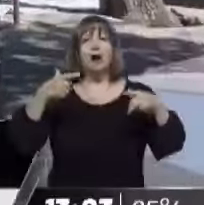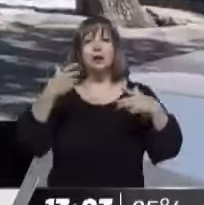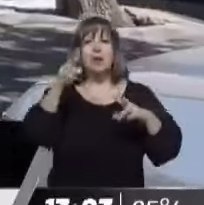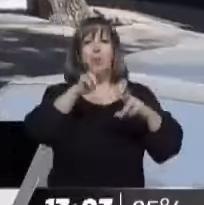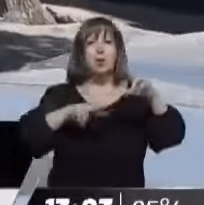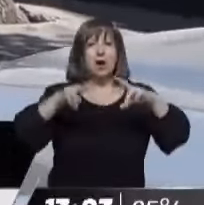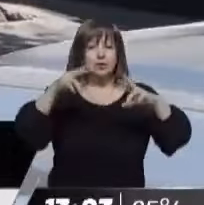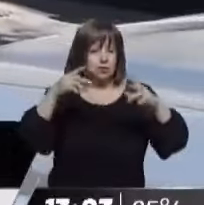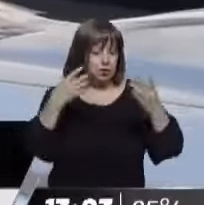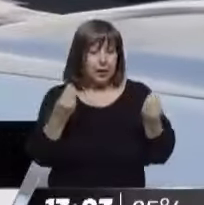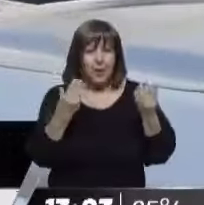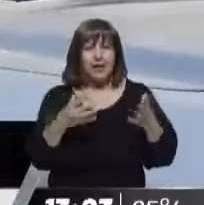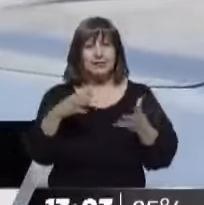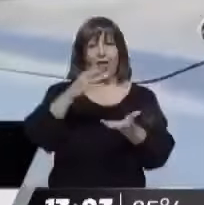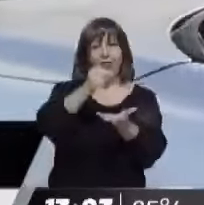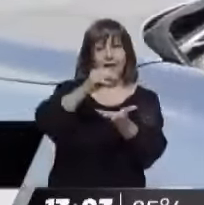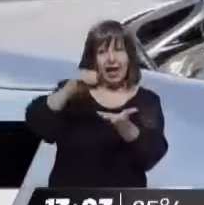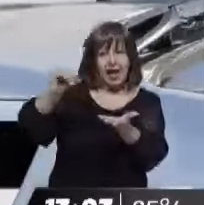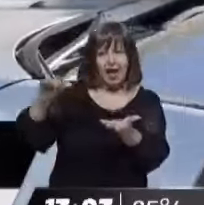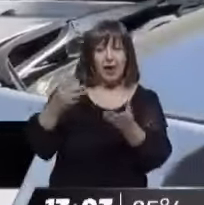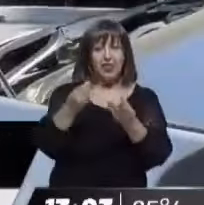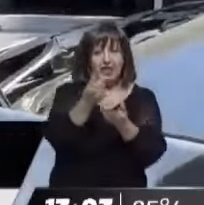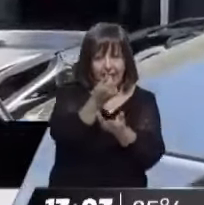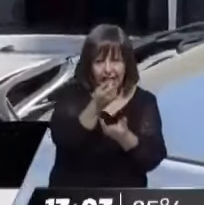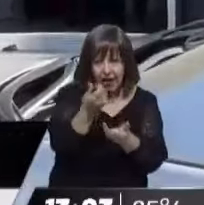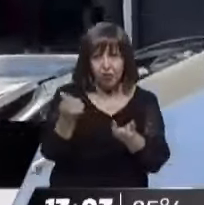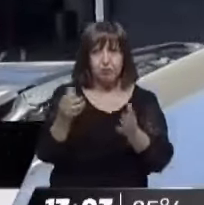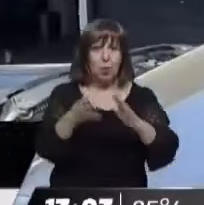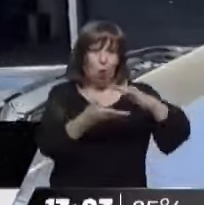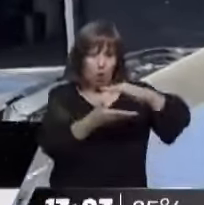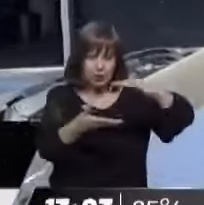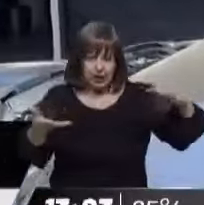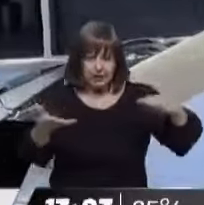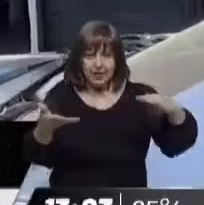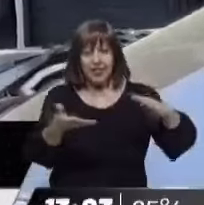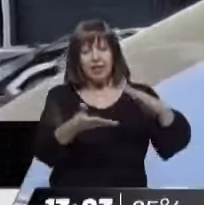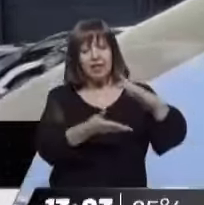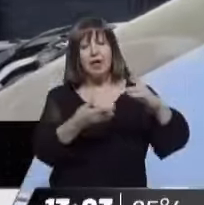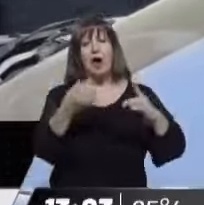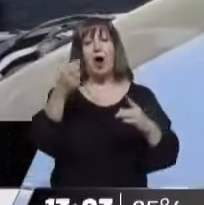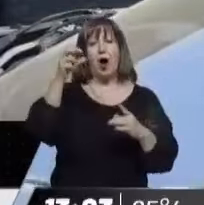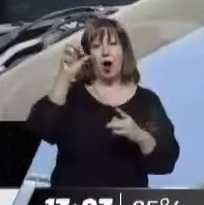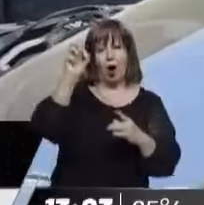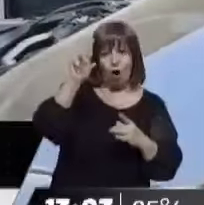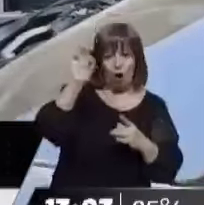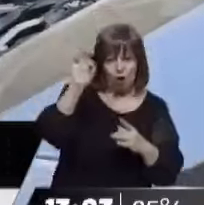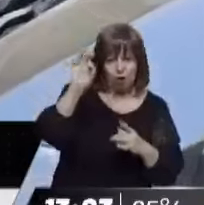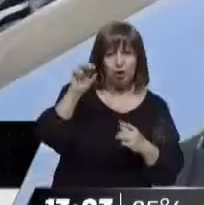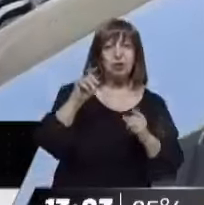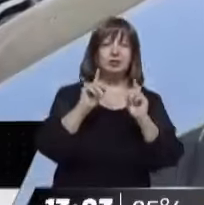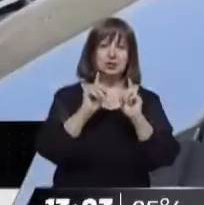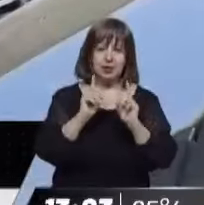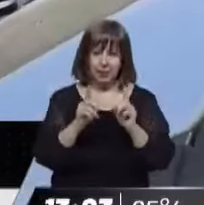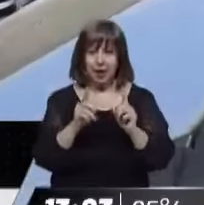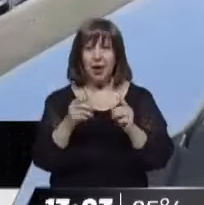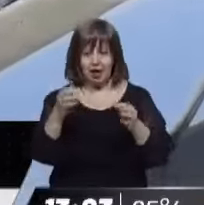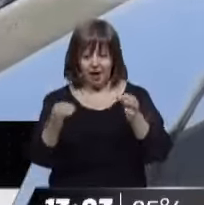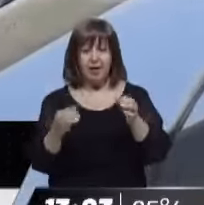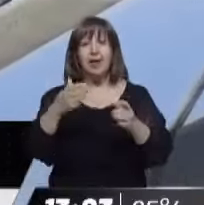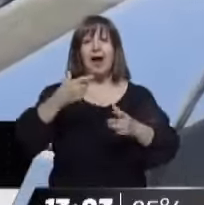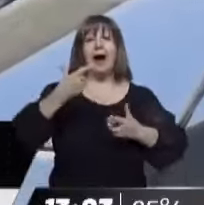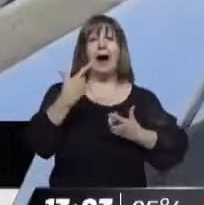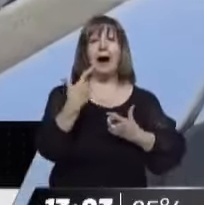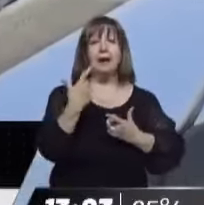armas, hay dinero y oro. Así confirmado. Que hasta ahora dos detenidos, vamos a ver después si... Sí, sí, por lo menos eso nos dijo claro. La policía cuando se